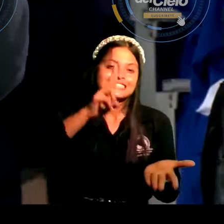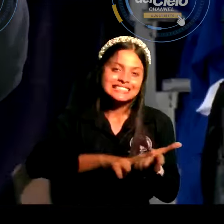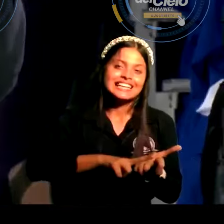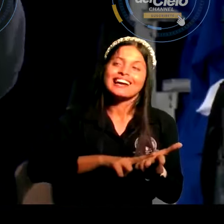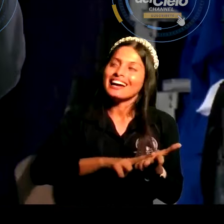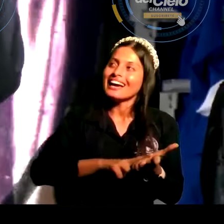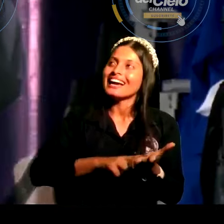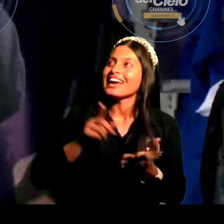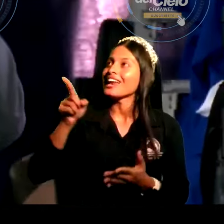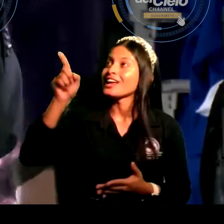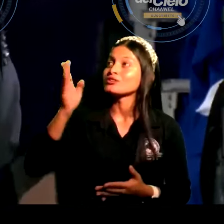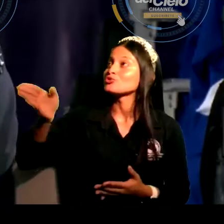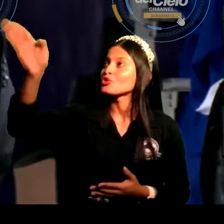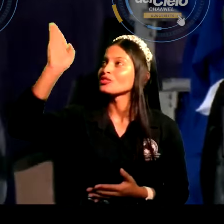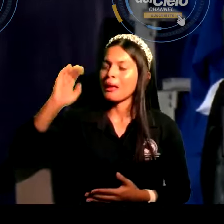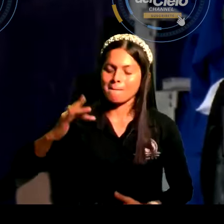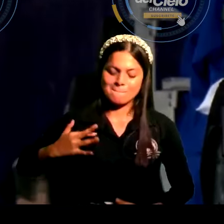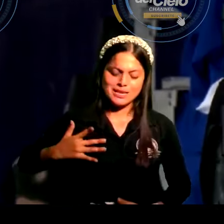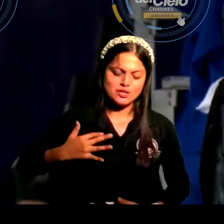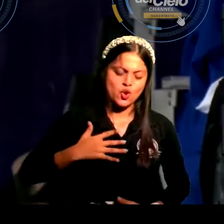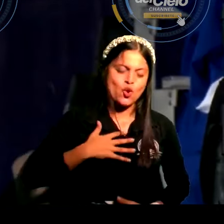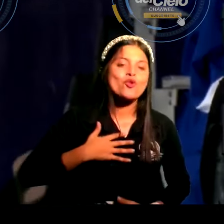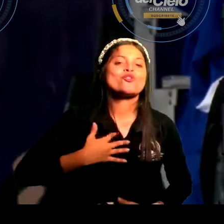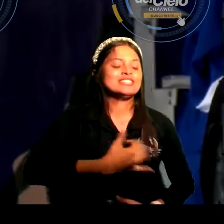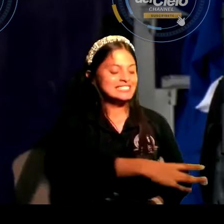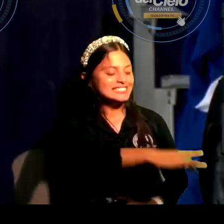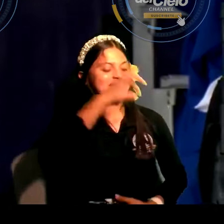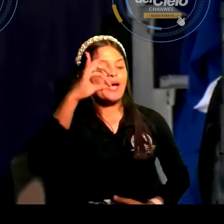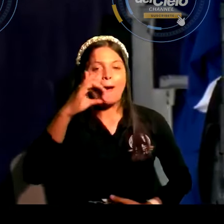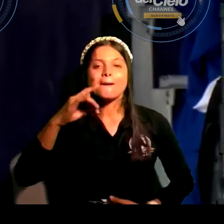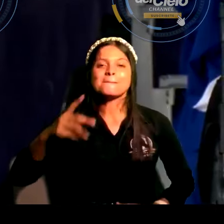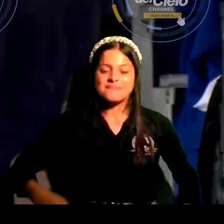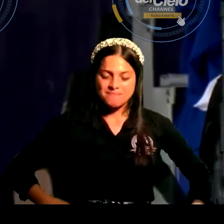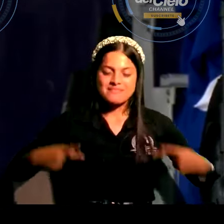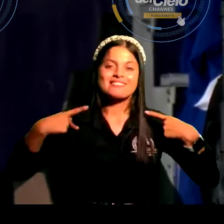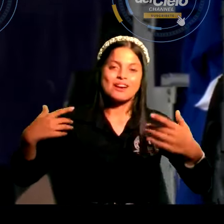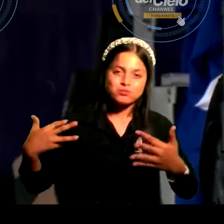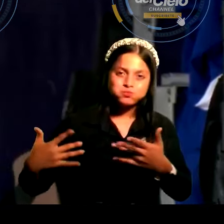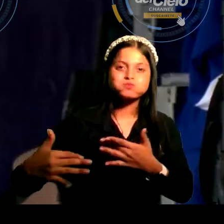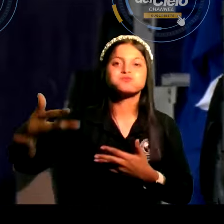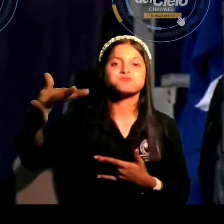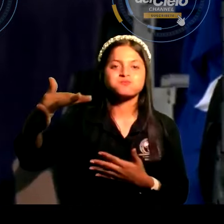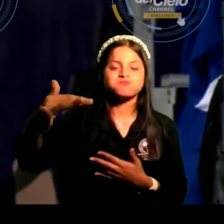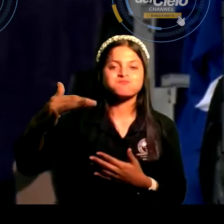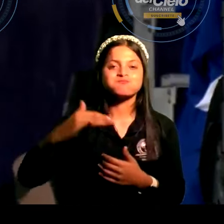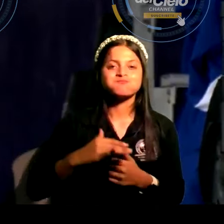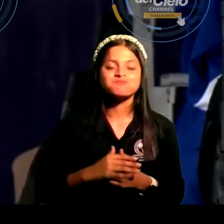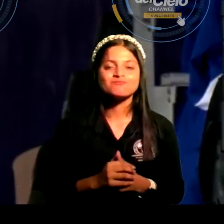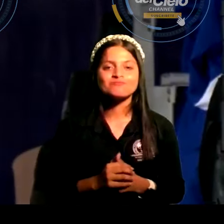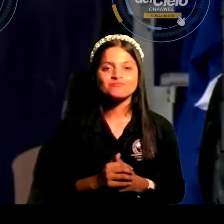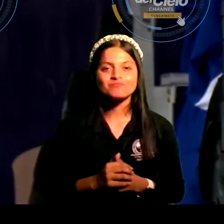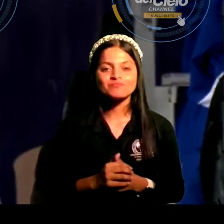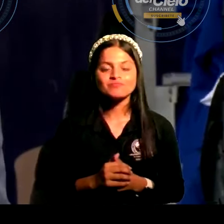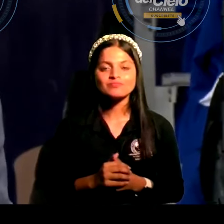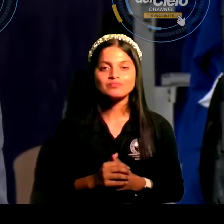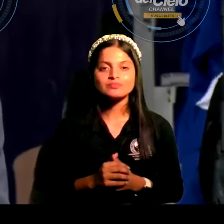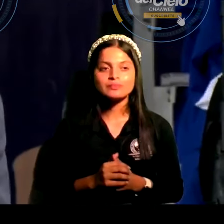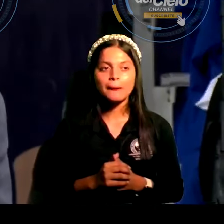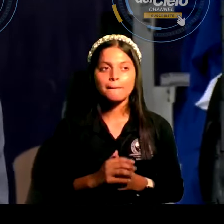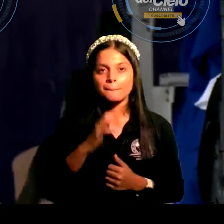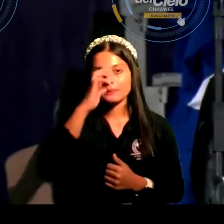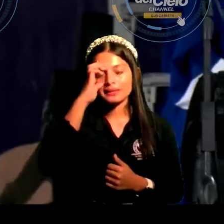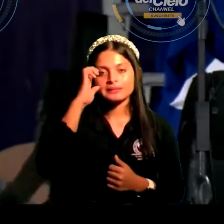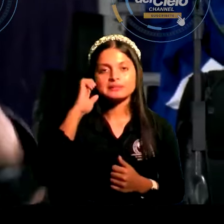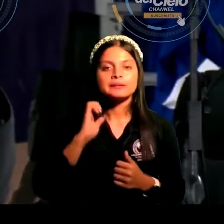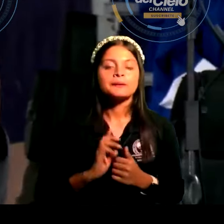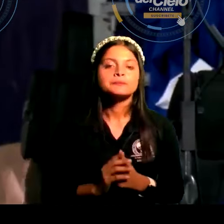vida eterna en Cristo Jesús, Señor nuestro. Hebreos capítulo 9, verso 27